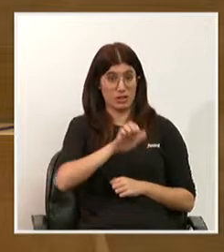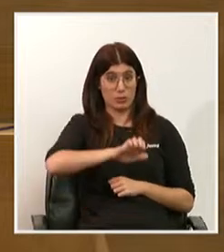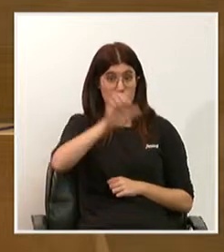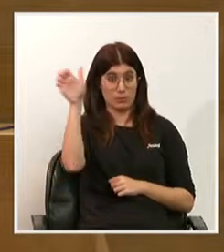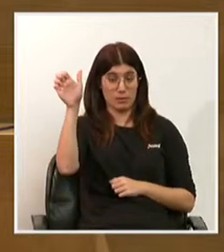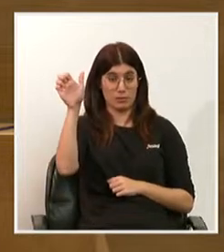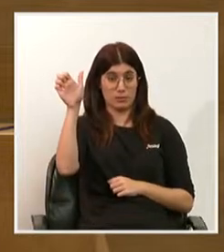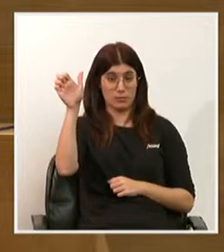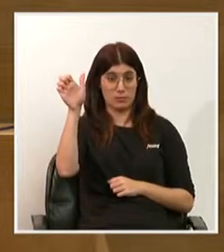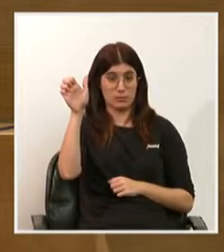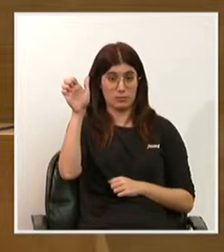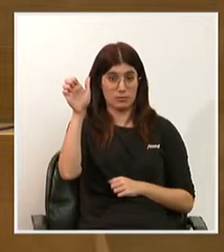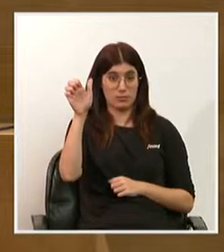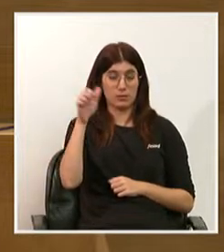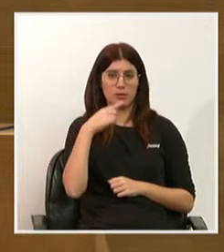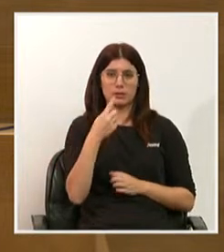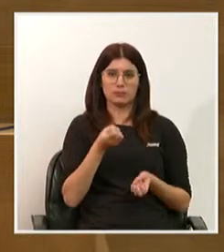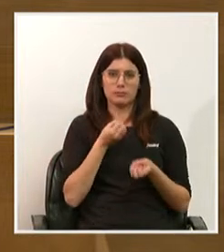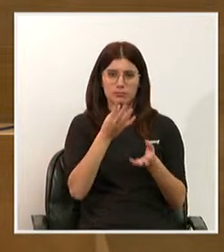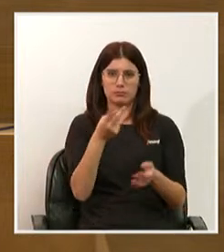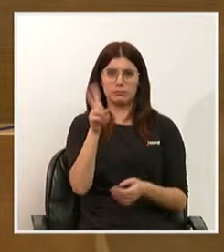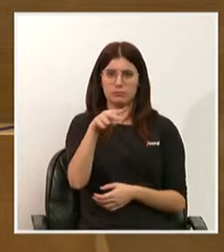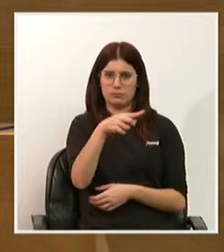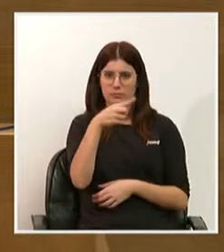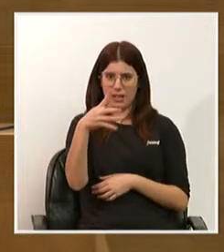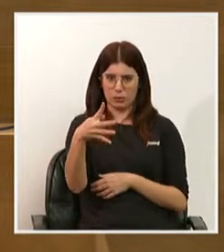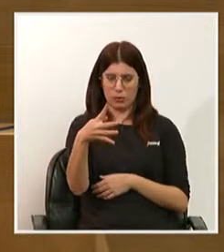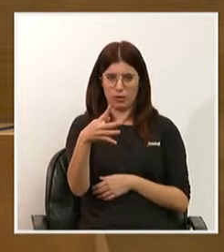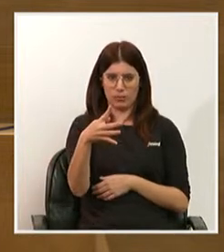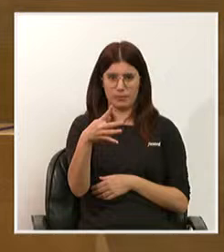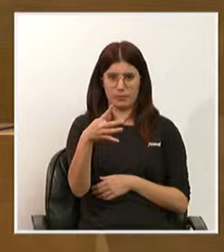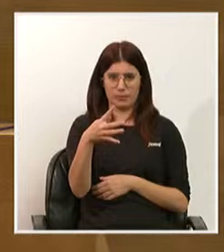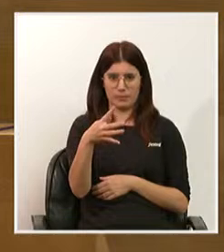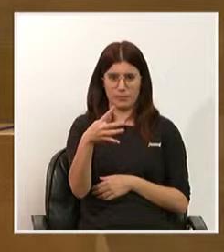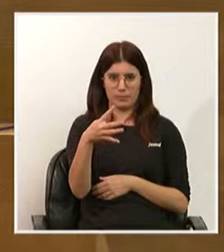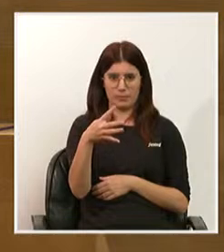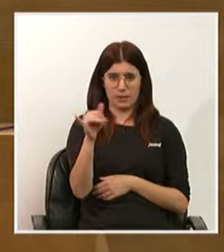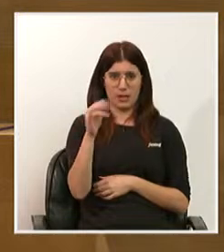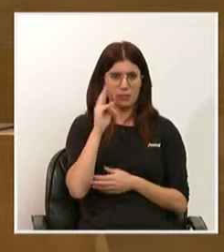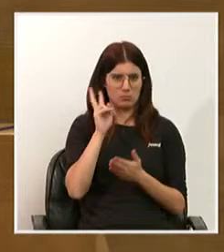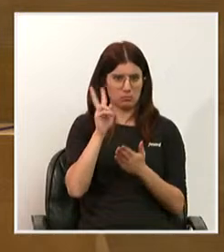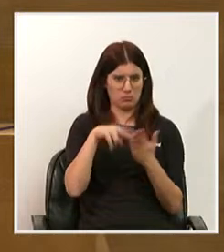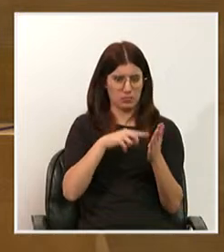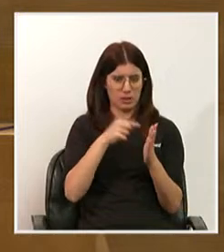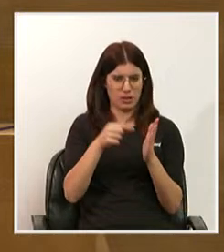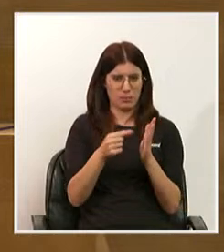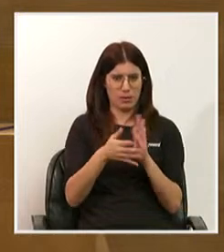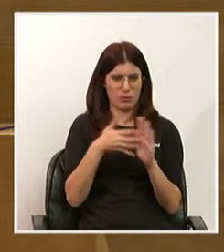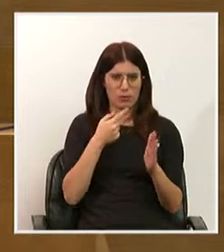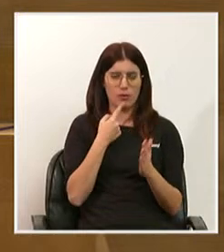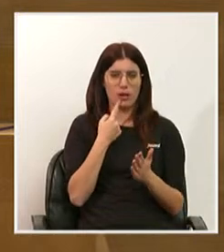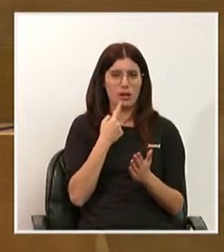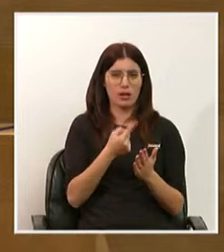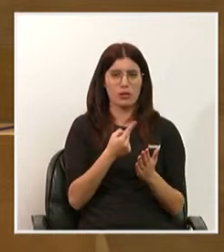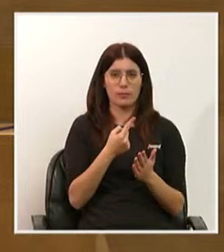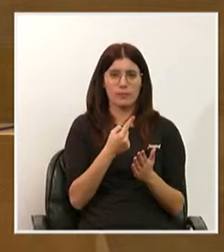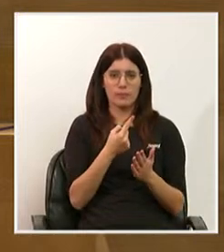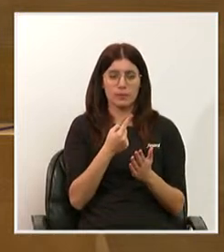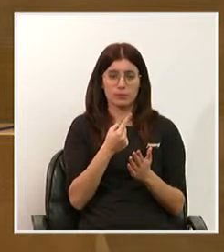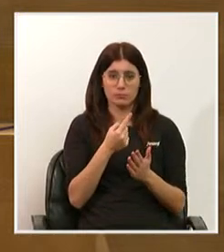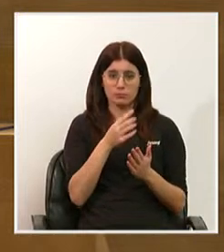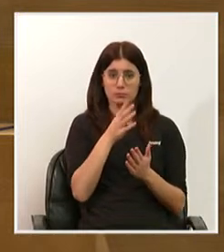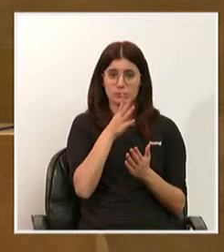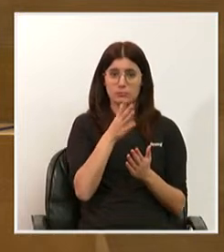editó un dictamen 2014 lo tengo aquí y rápidamente voy a leer una cuestión porque miren los